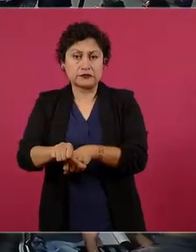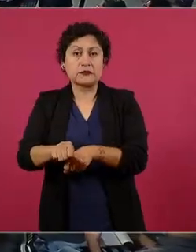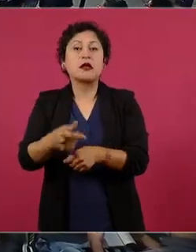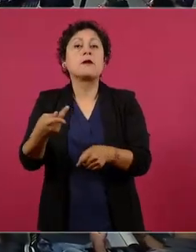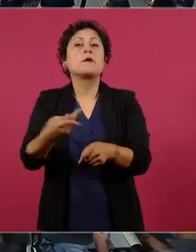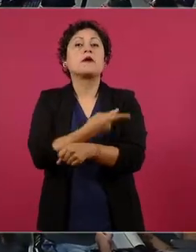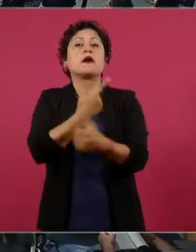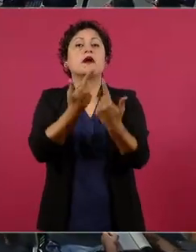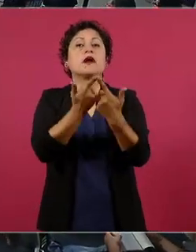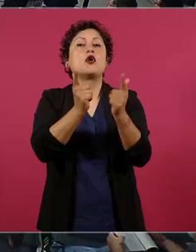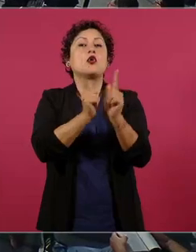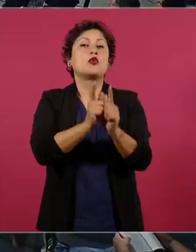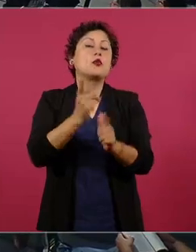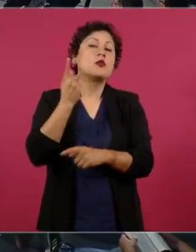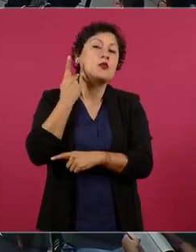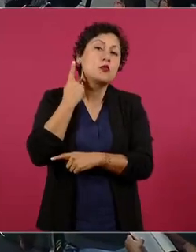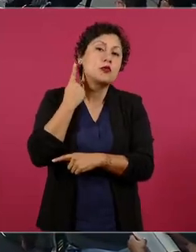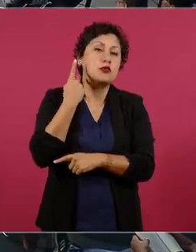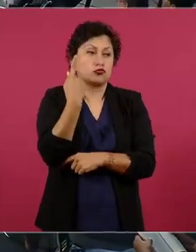Conservador